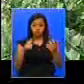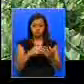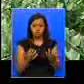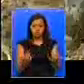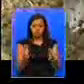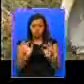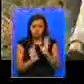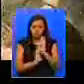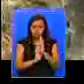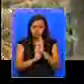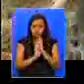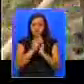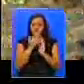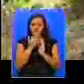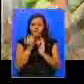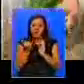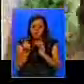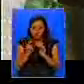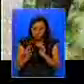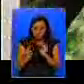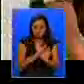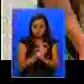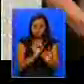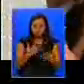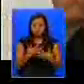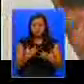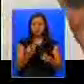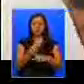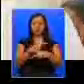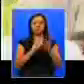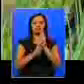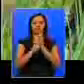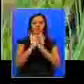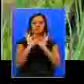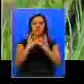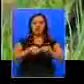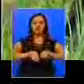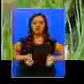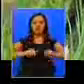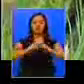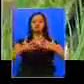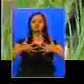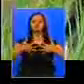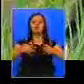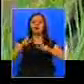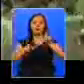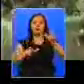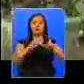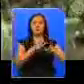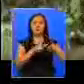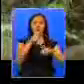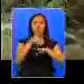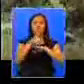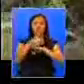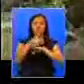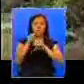crece más sana que con los agentes químicos, mejorando la productividad, la tierra y la salud de los campesinos. Unos beneficios